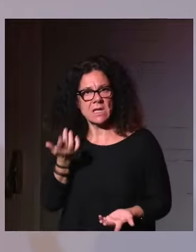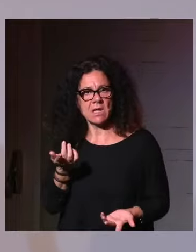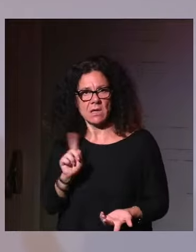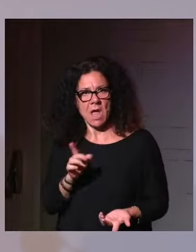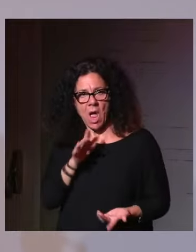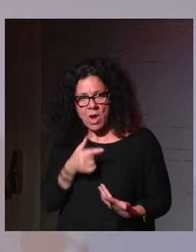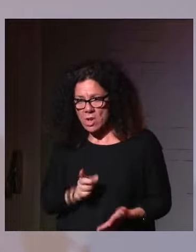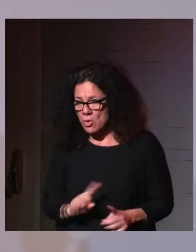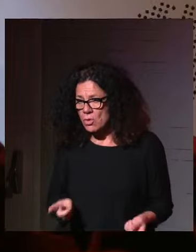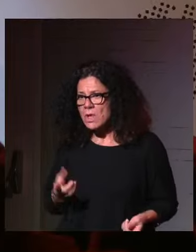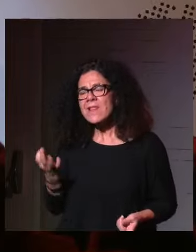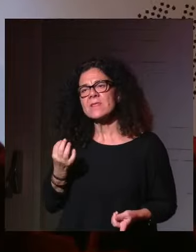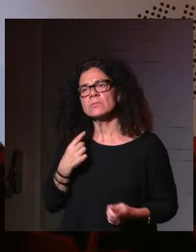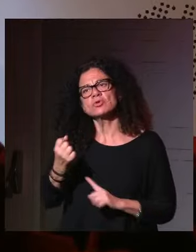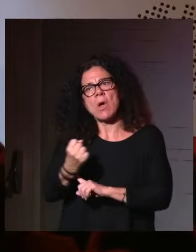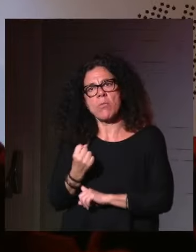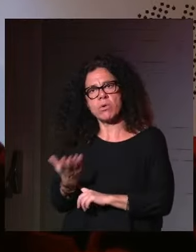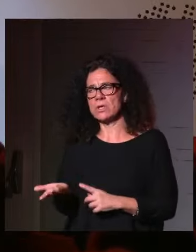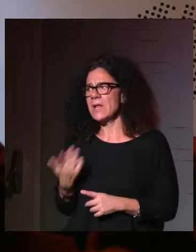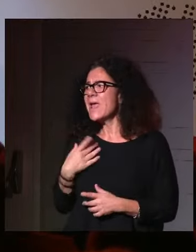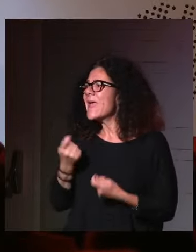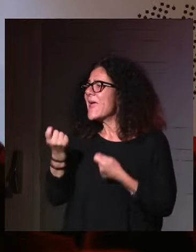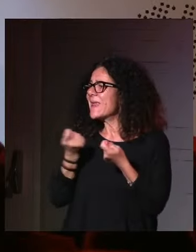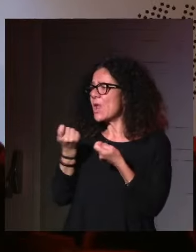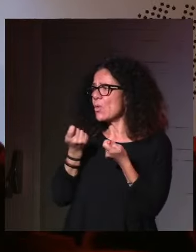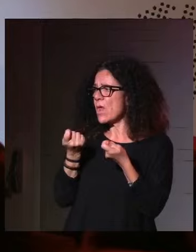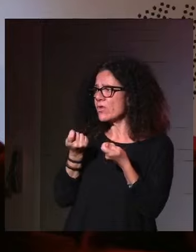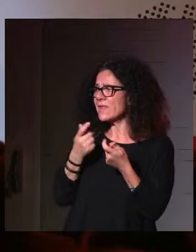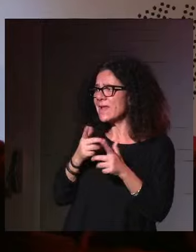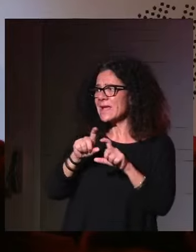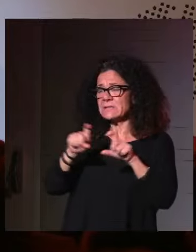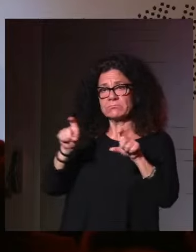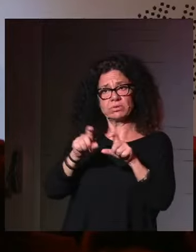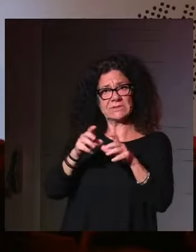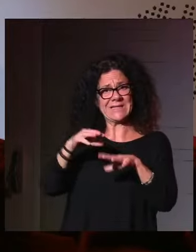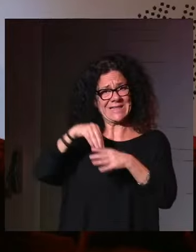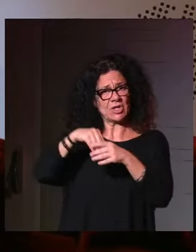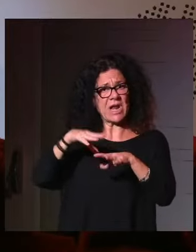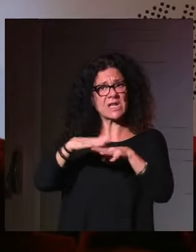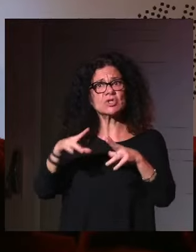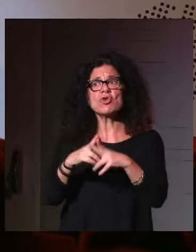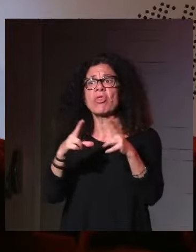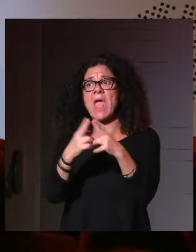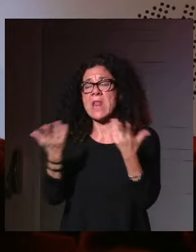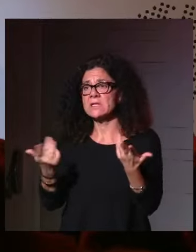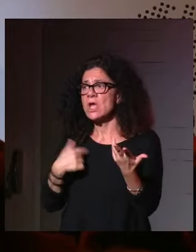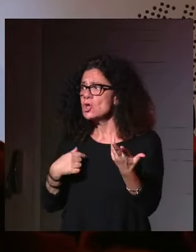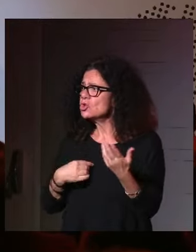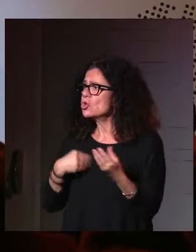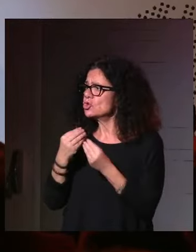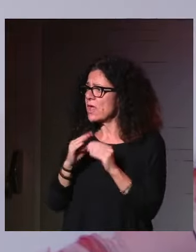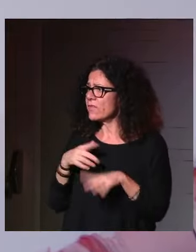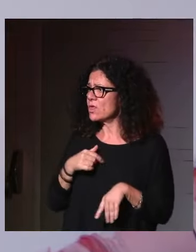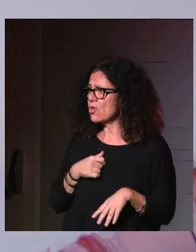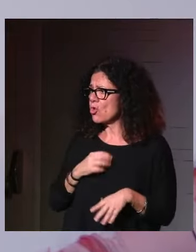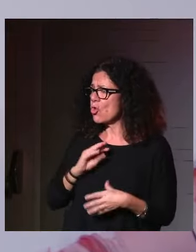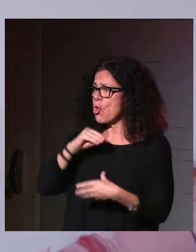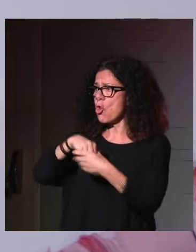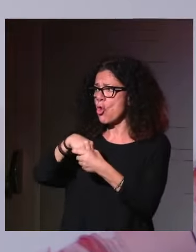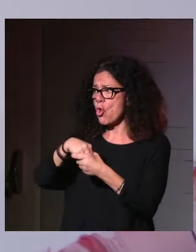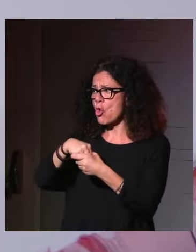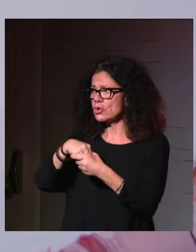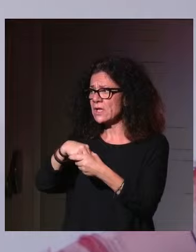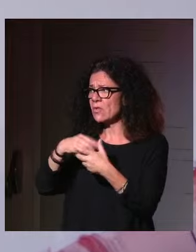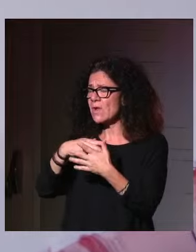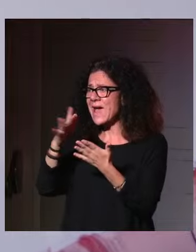necesitamos que se posicione y regulación de las grandes corporaciones de las redes sociales o sea yo le estoy haciendo contenido a con la